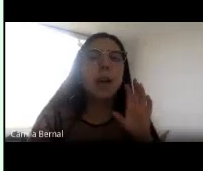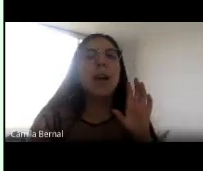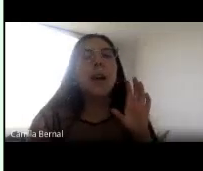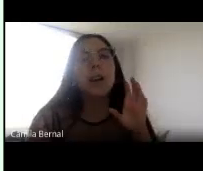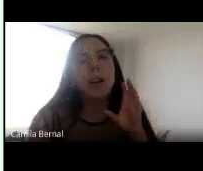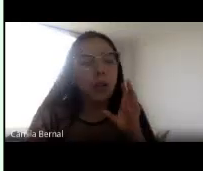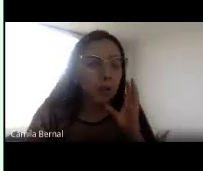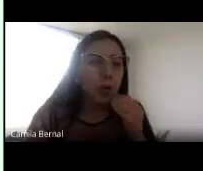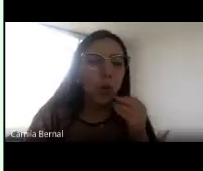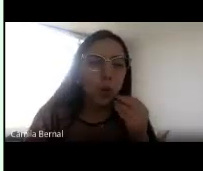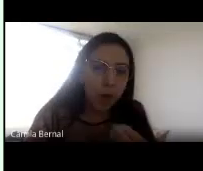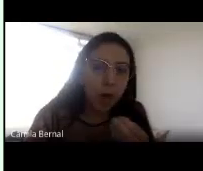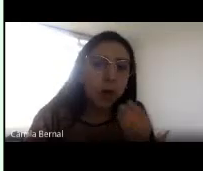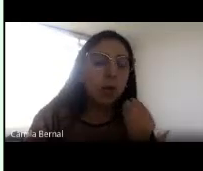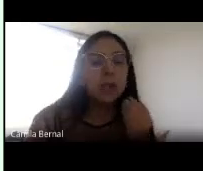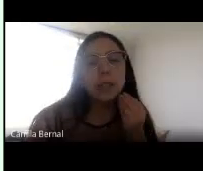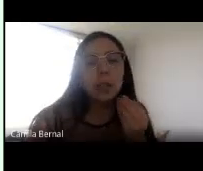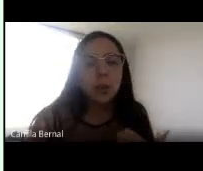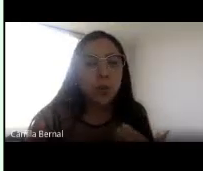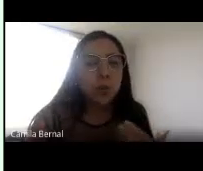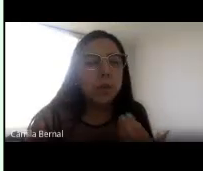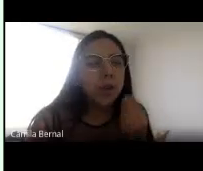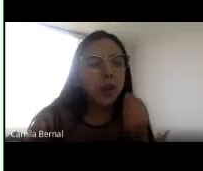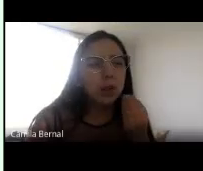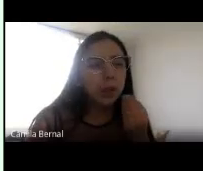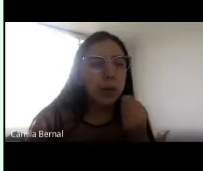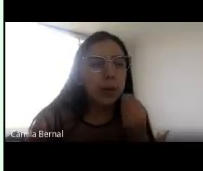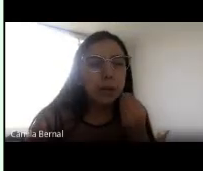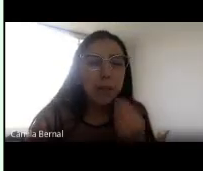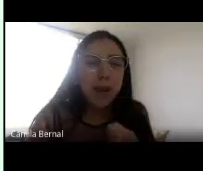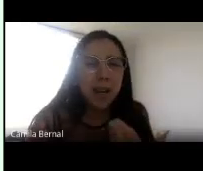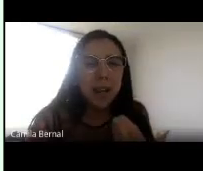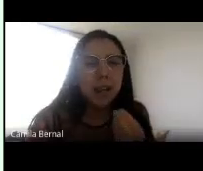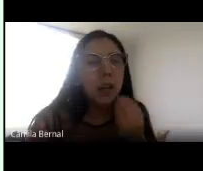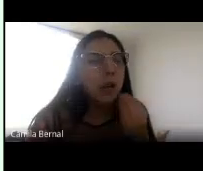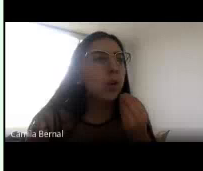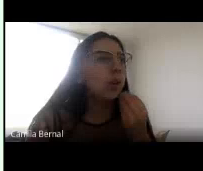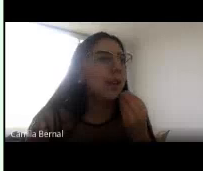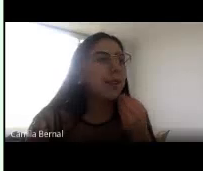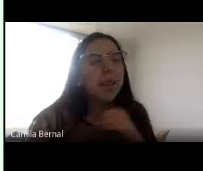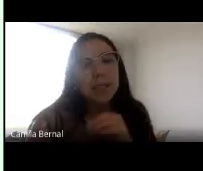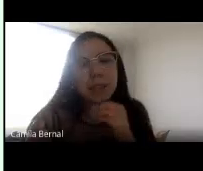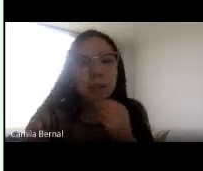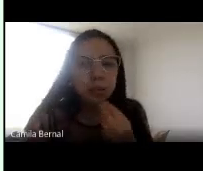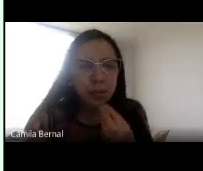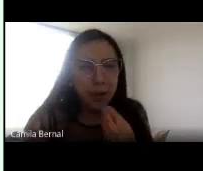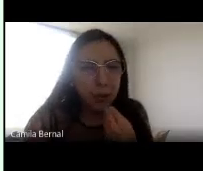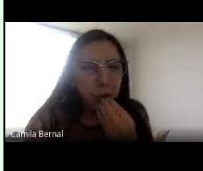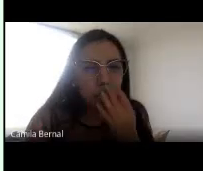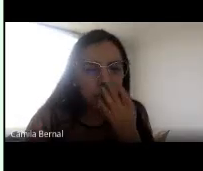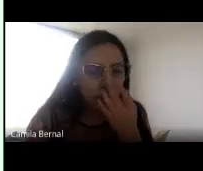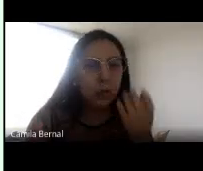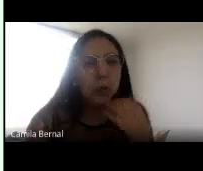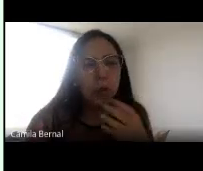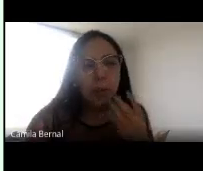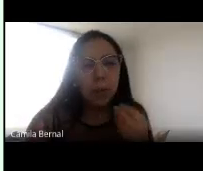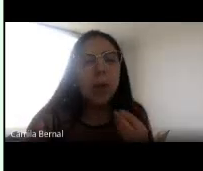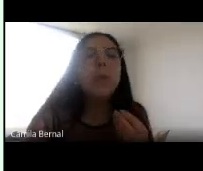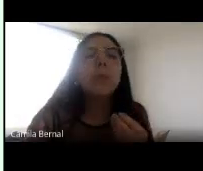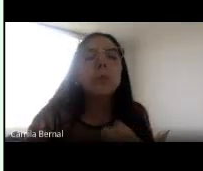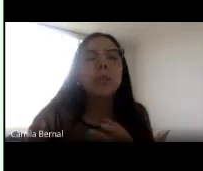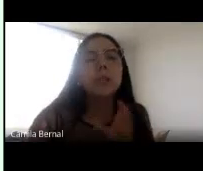que está con un color raro, que está turbia o que huele mal o que tiene cierto sabor cuando